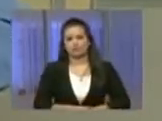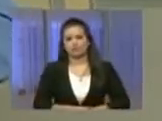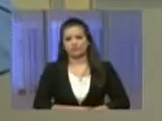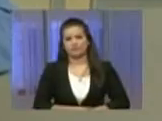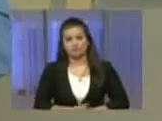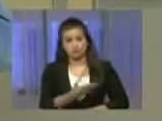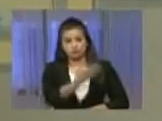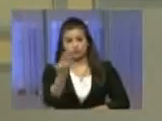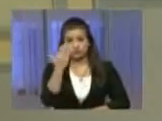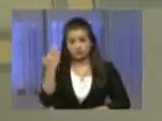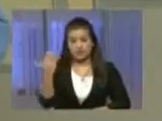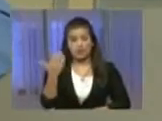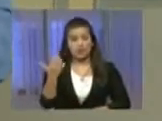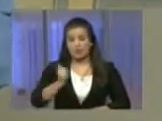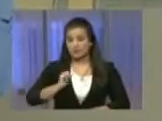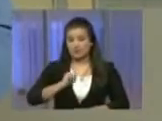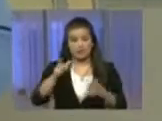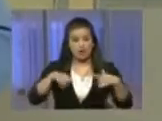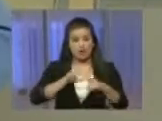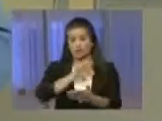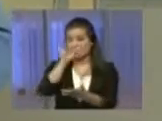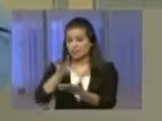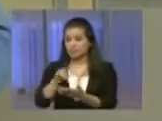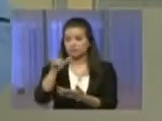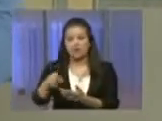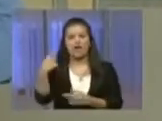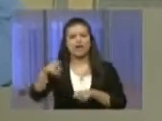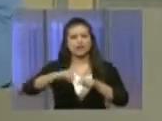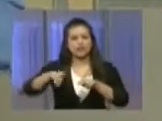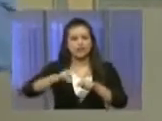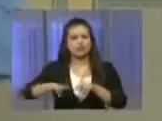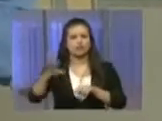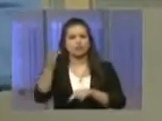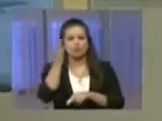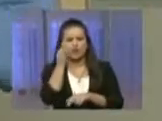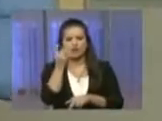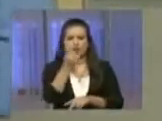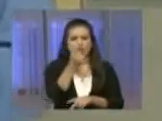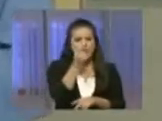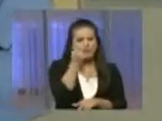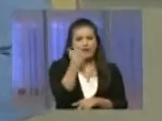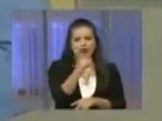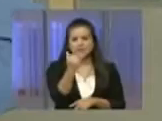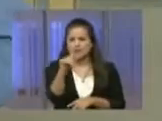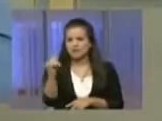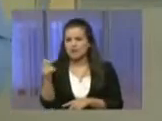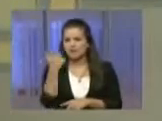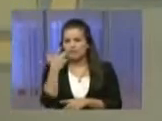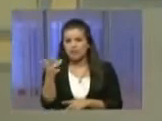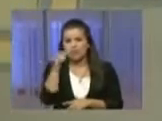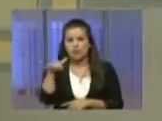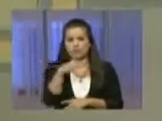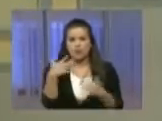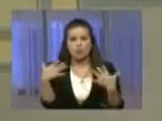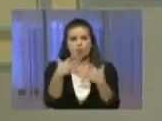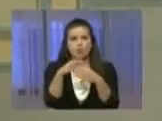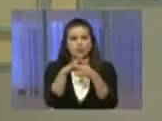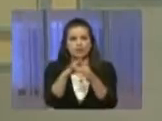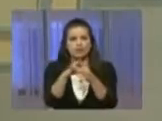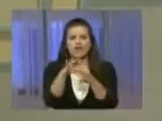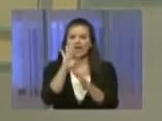ustedes donde llegamos están las mujeres están los niños están las niñas está el hombre allí la unión popular y así tenemos que